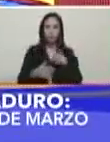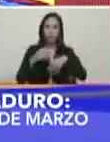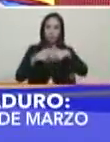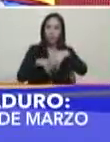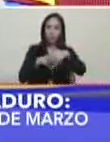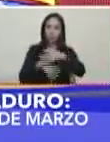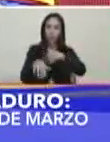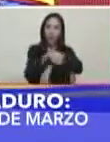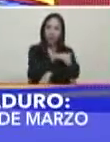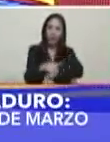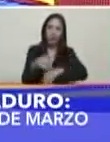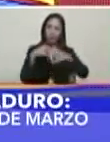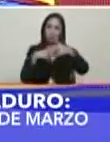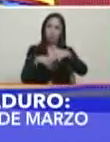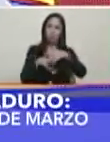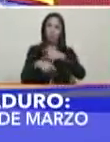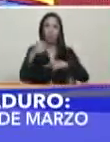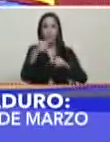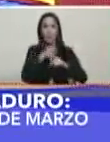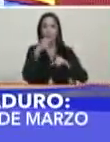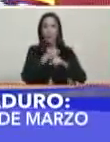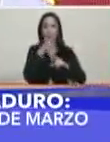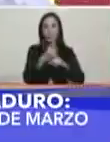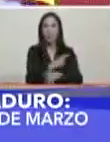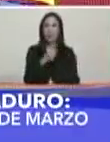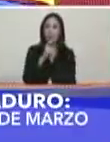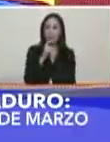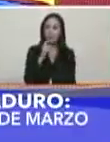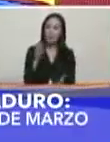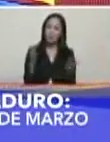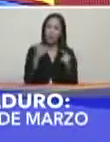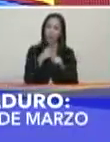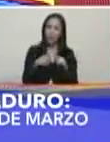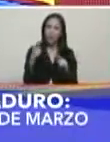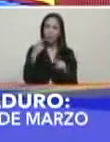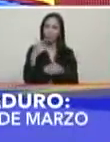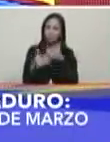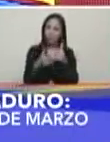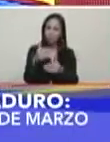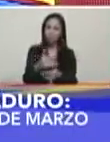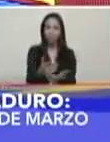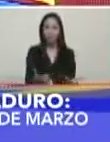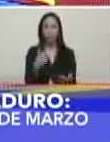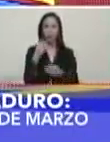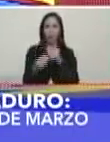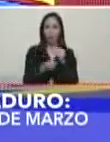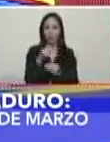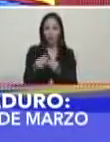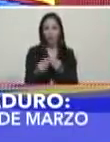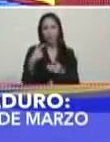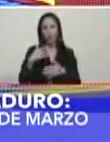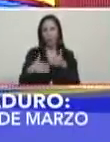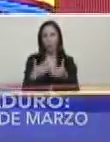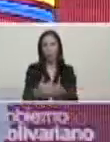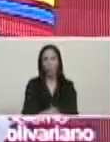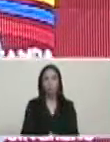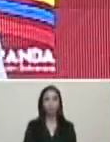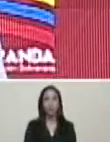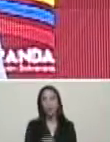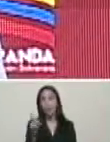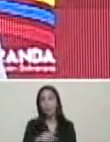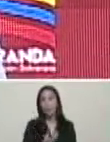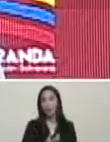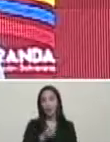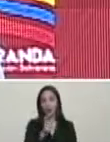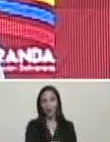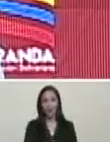Es una tarea dura y difícil, pero la buscamos. Y si buscamos esa tarea, hagámoslo lo mejor. Igualmente, la alcaldesa de